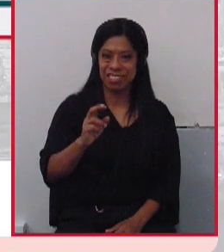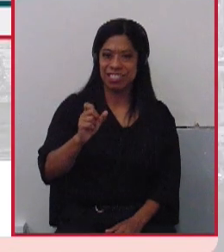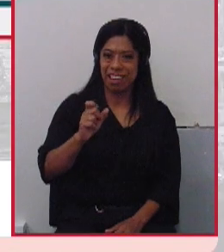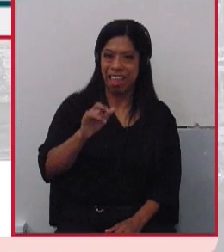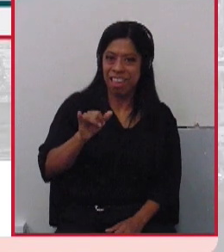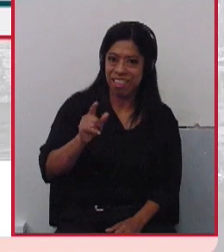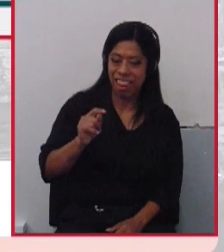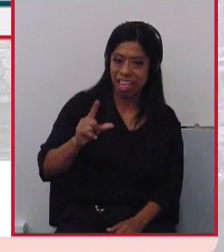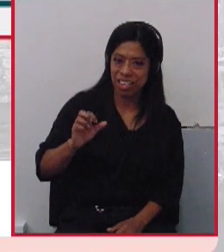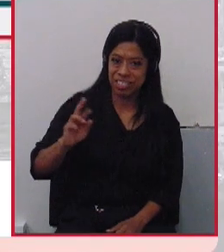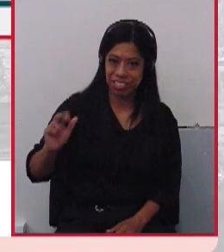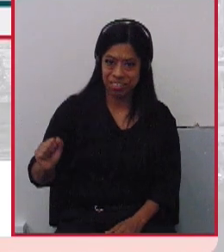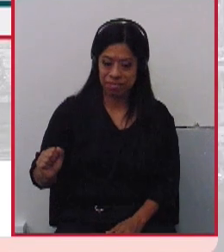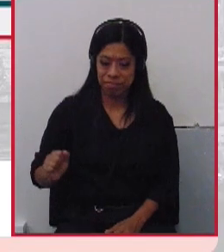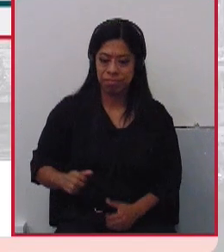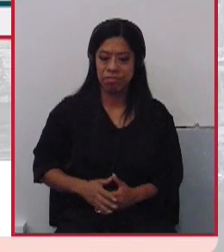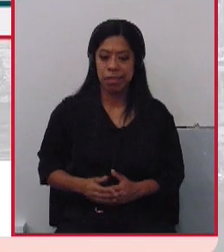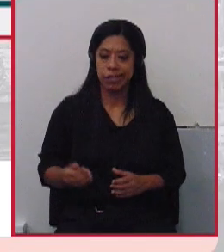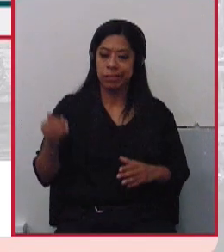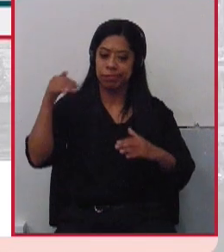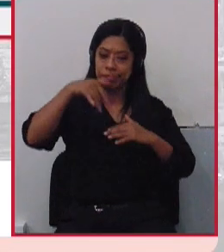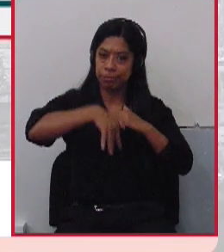aguas abajo de los crossflow.